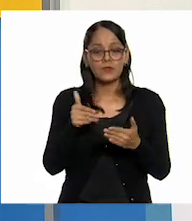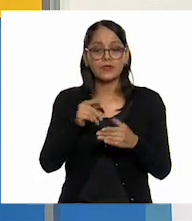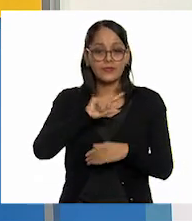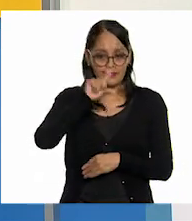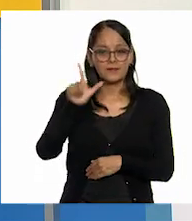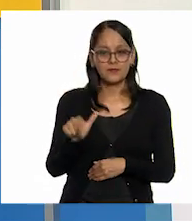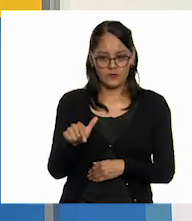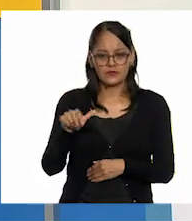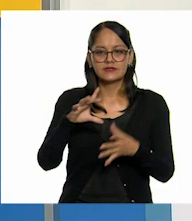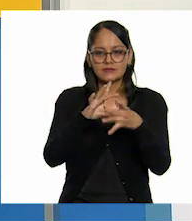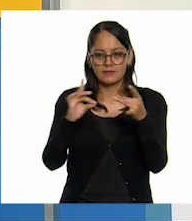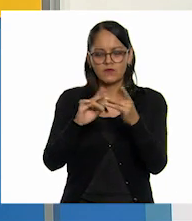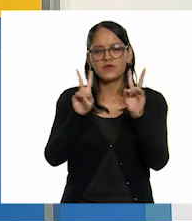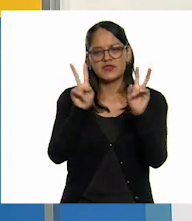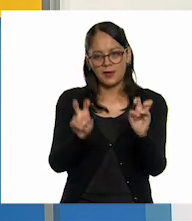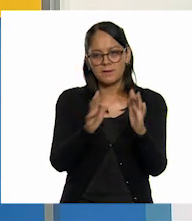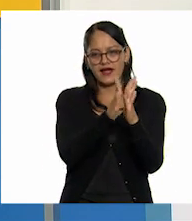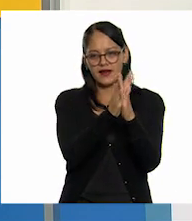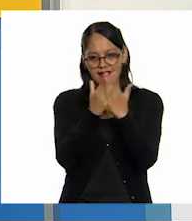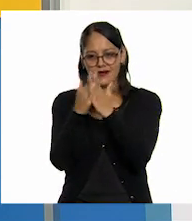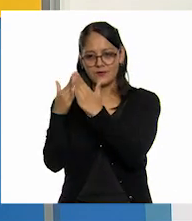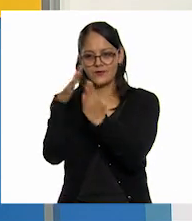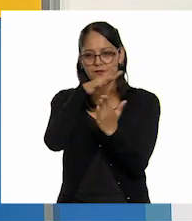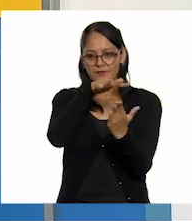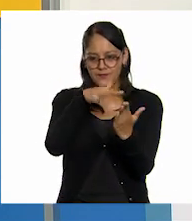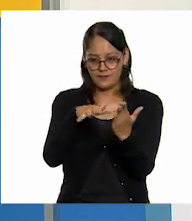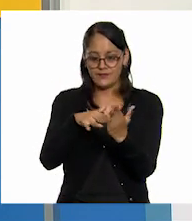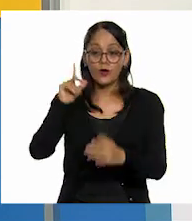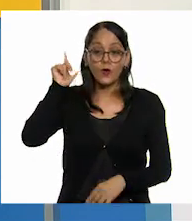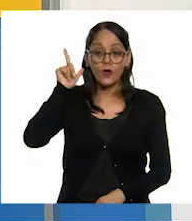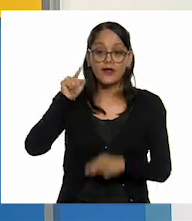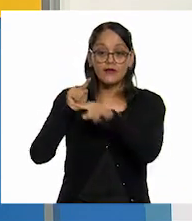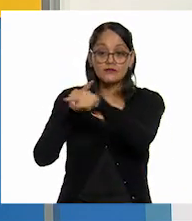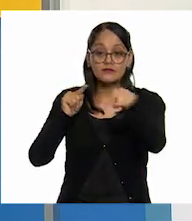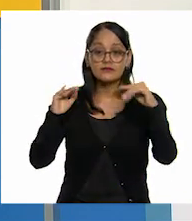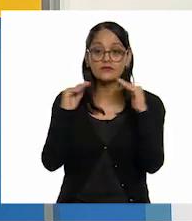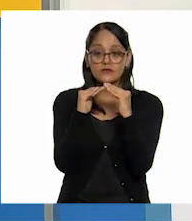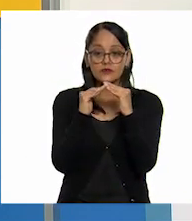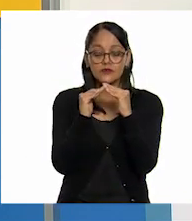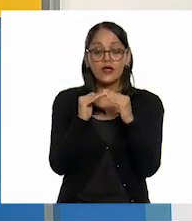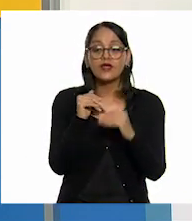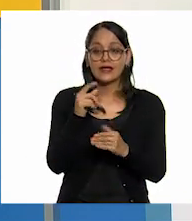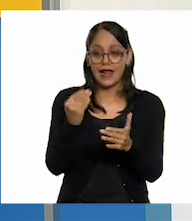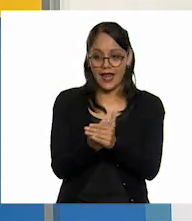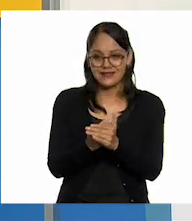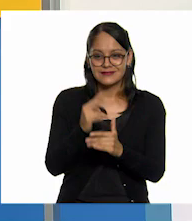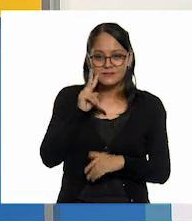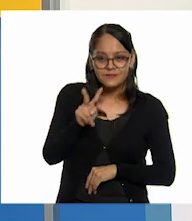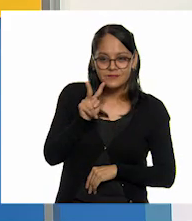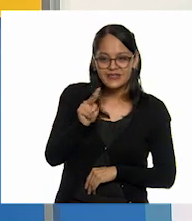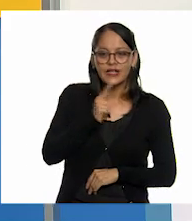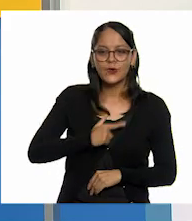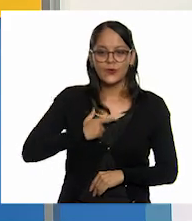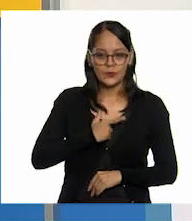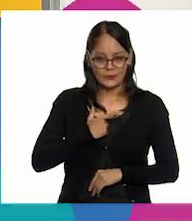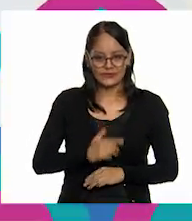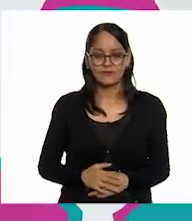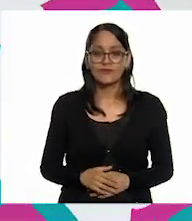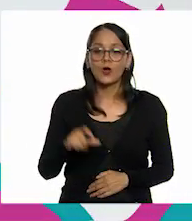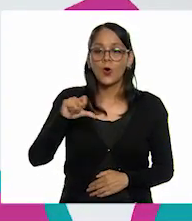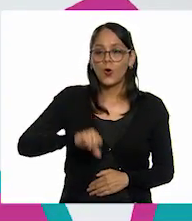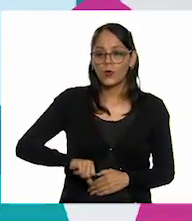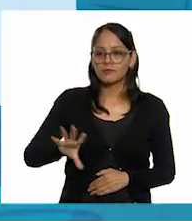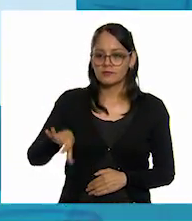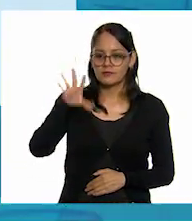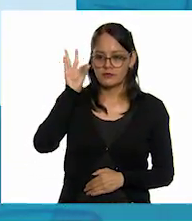hablando mucho sobre temas literarios. Espero que a ustedes en casa les haya gustado la clase. El día de hoy elegimos